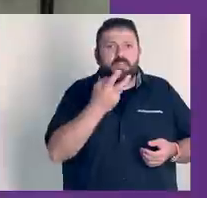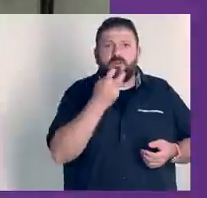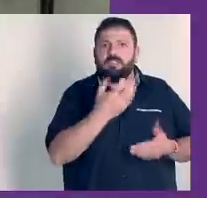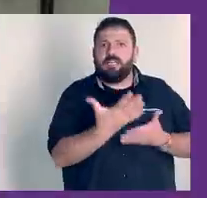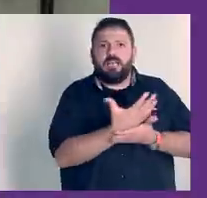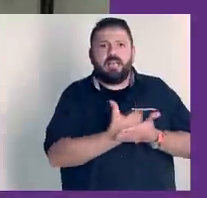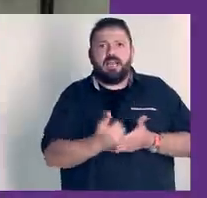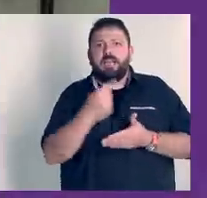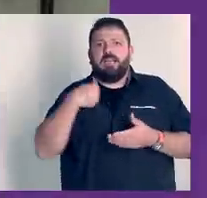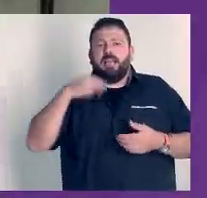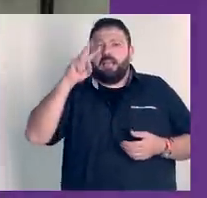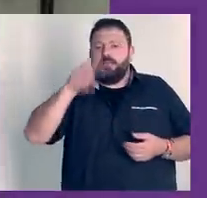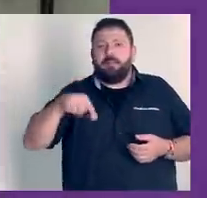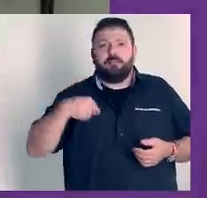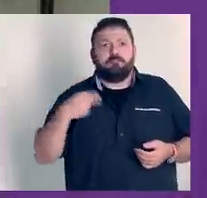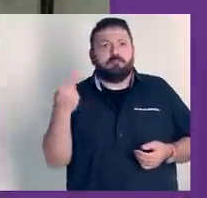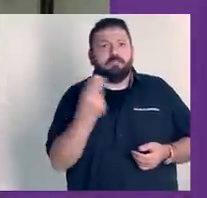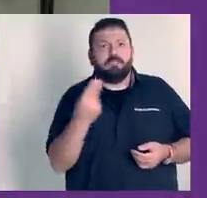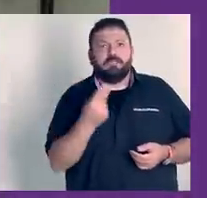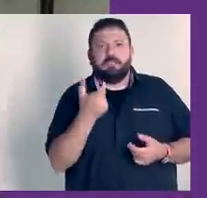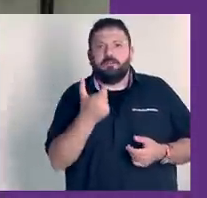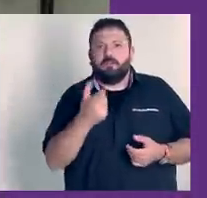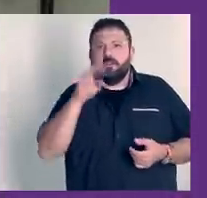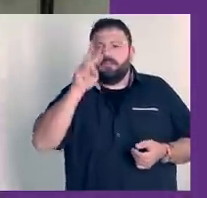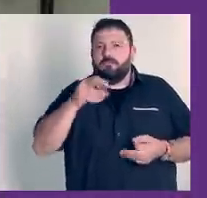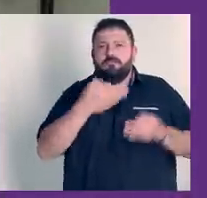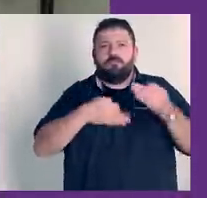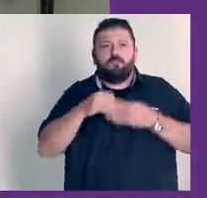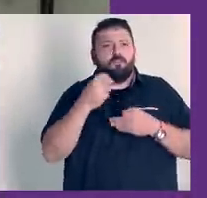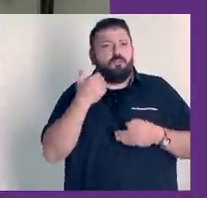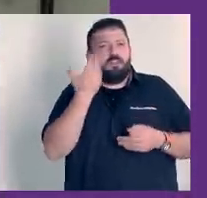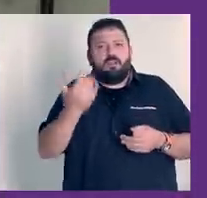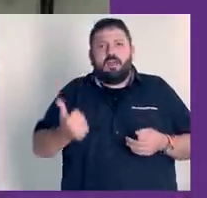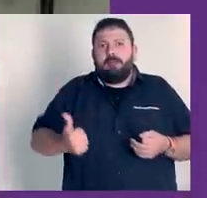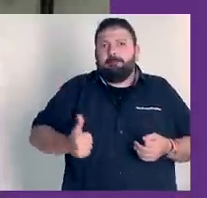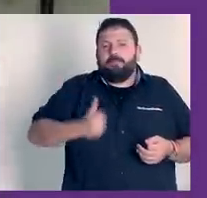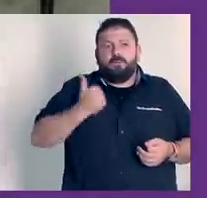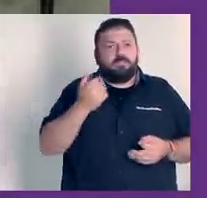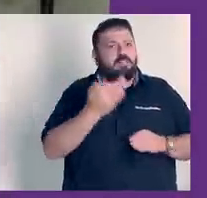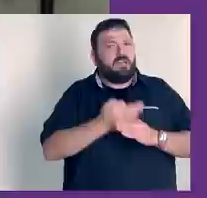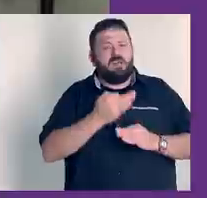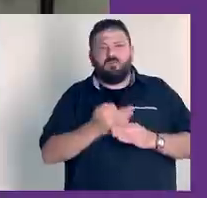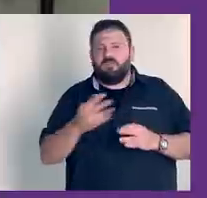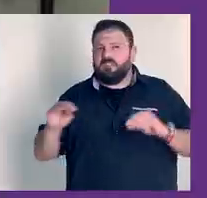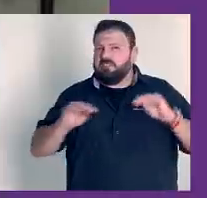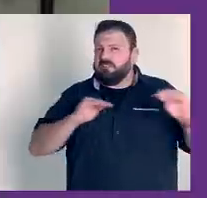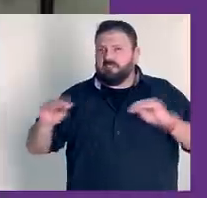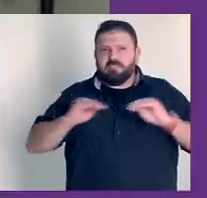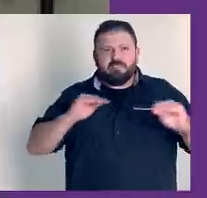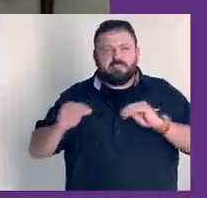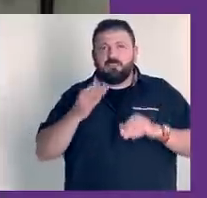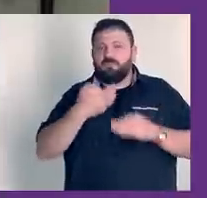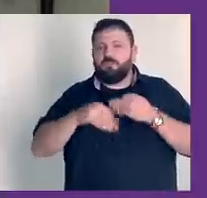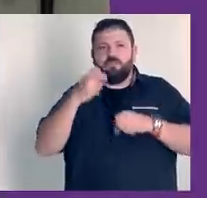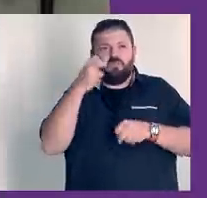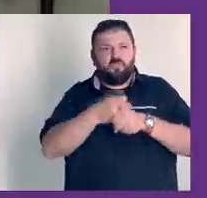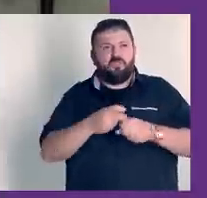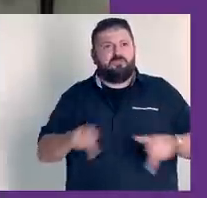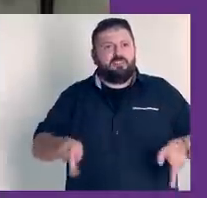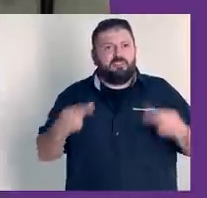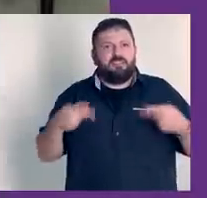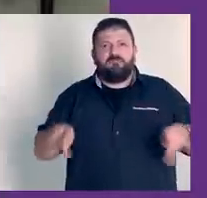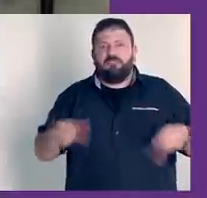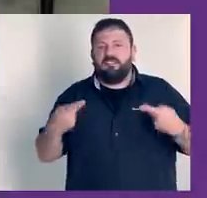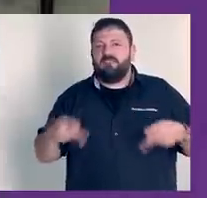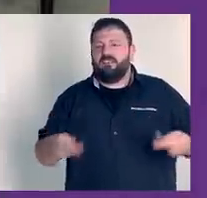yo tenemos necesidad y tenemos que aprovechar todo lo que el menú nos ofrezca, así que voy a seguir con el menudeo. Igual este mes